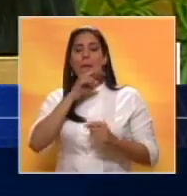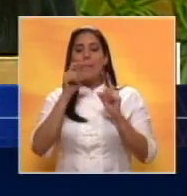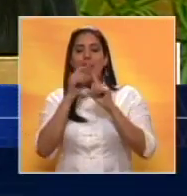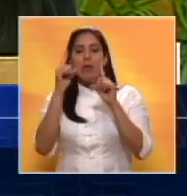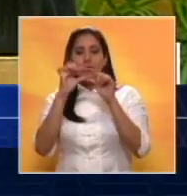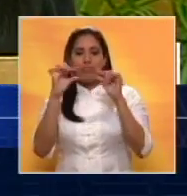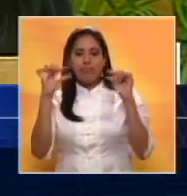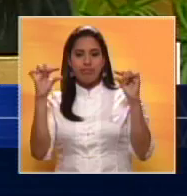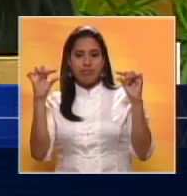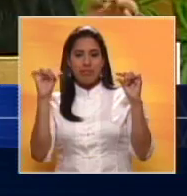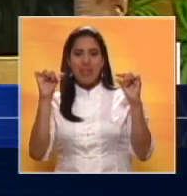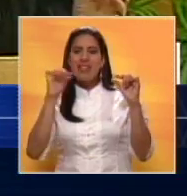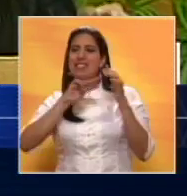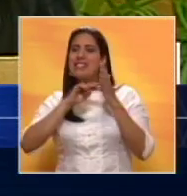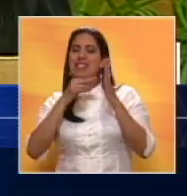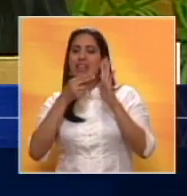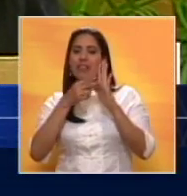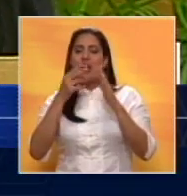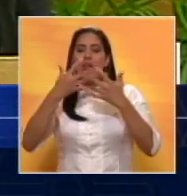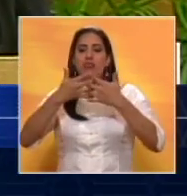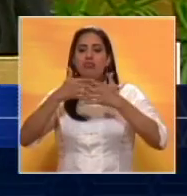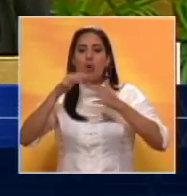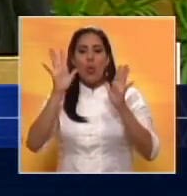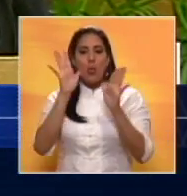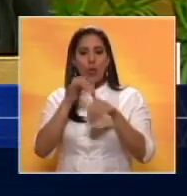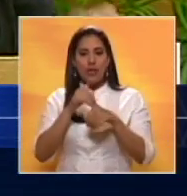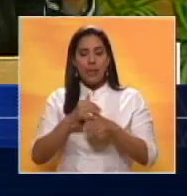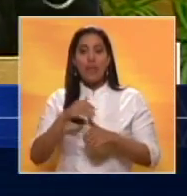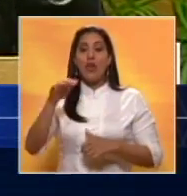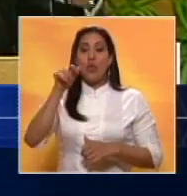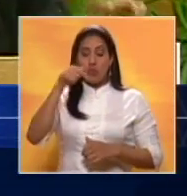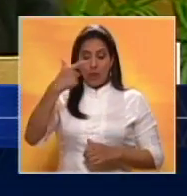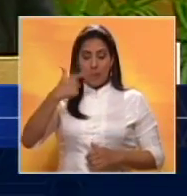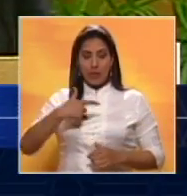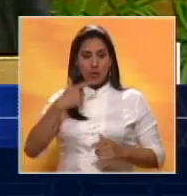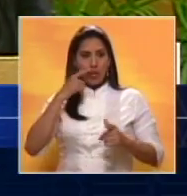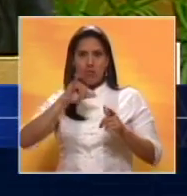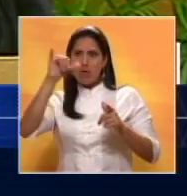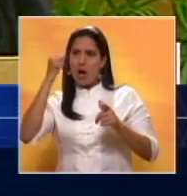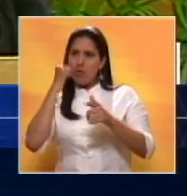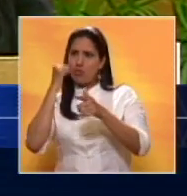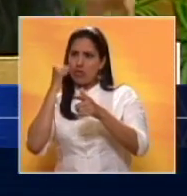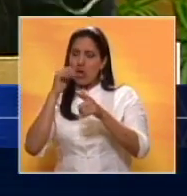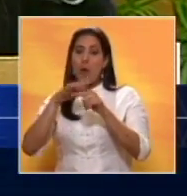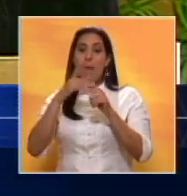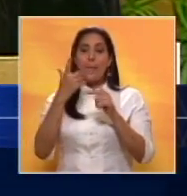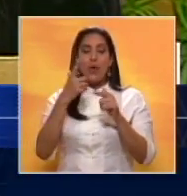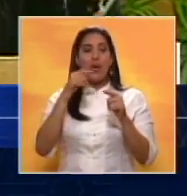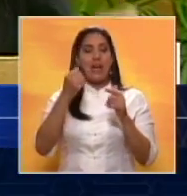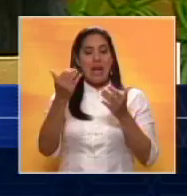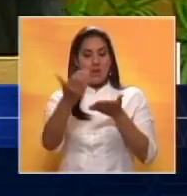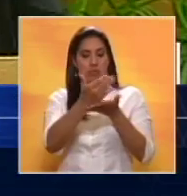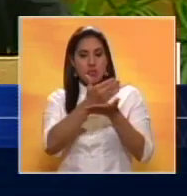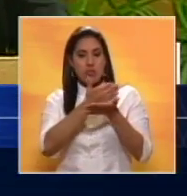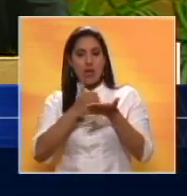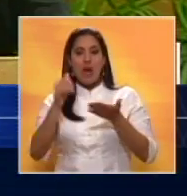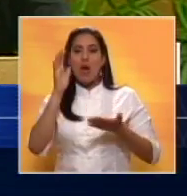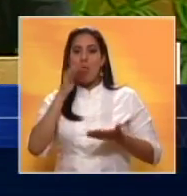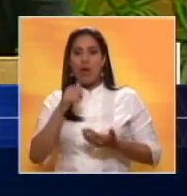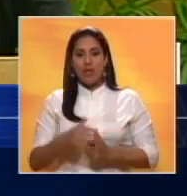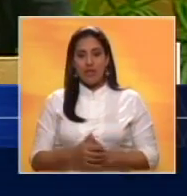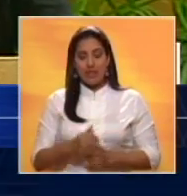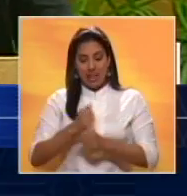frase, que es la improductividad. Donde usted ve especulación es porque hay una ganancia